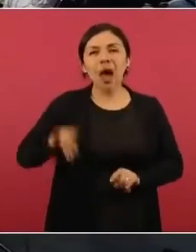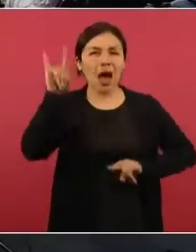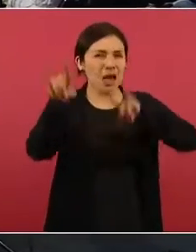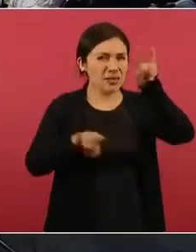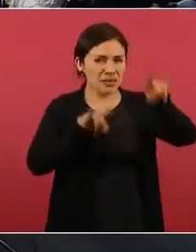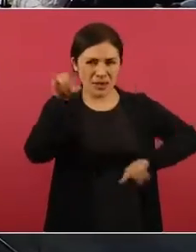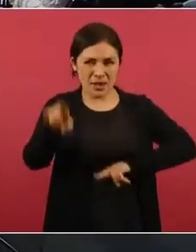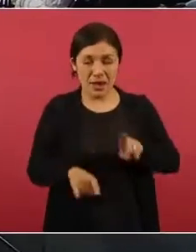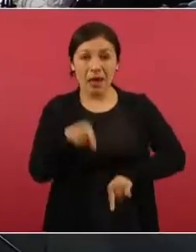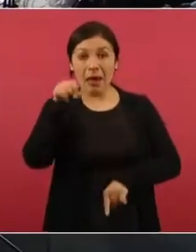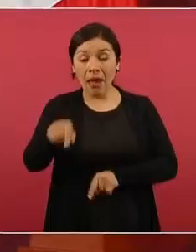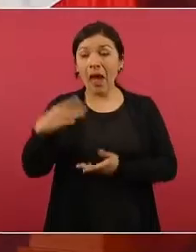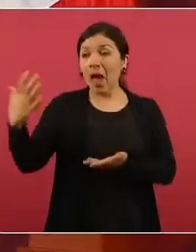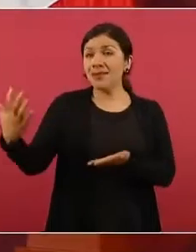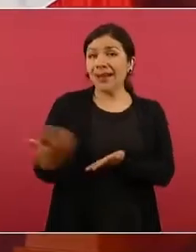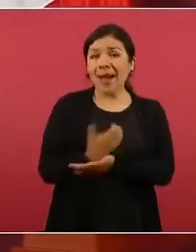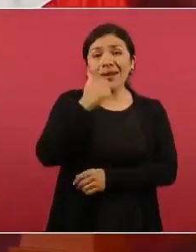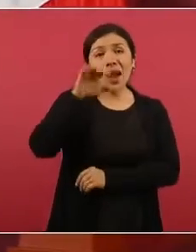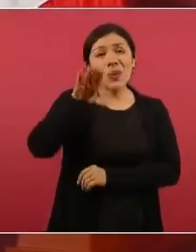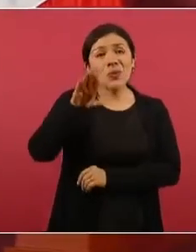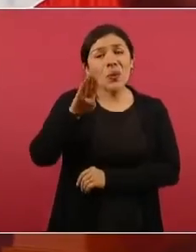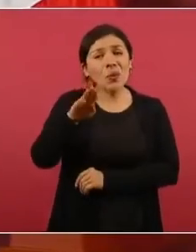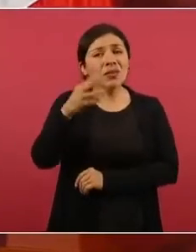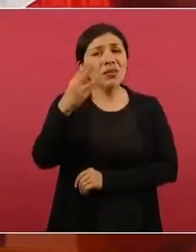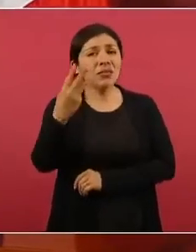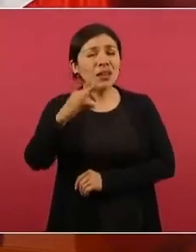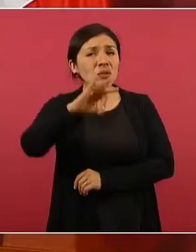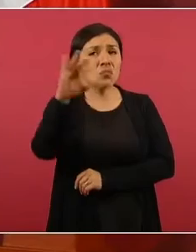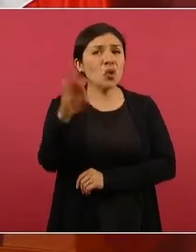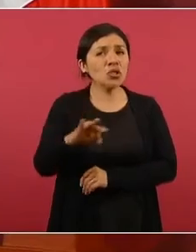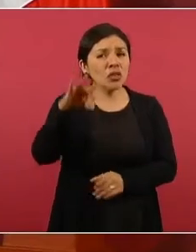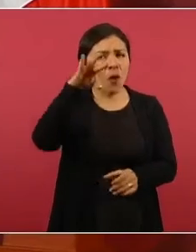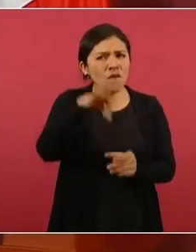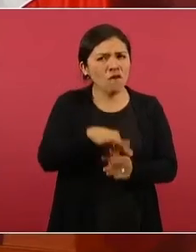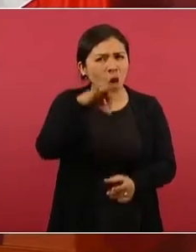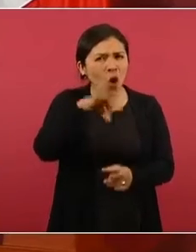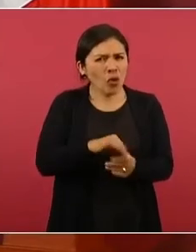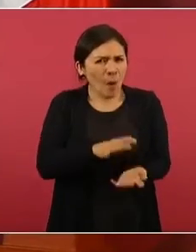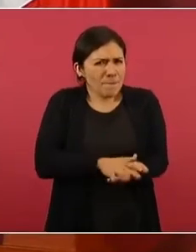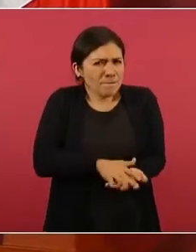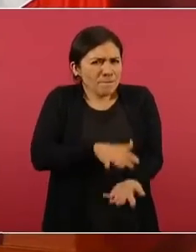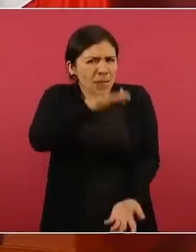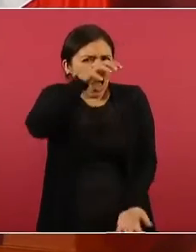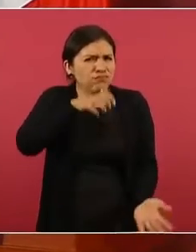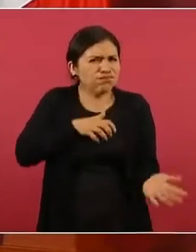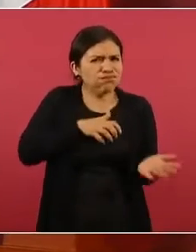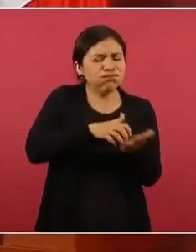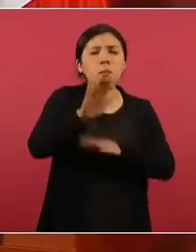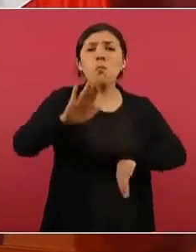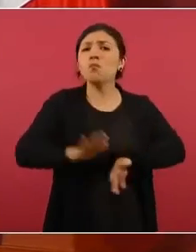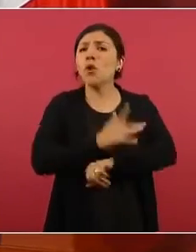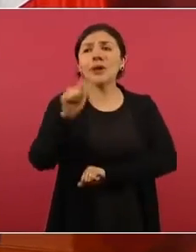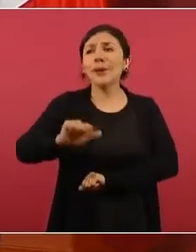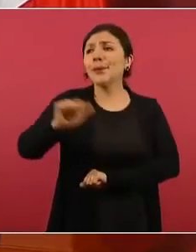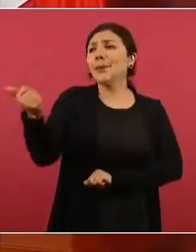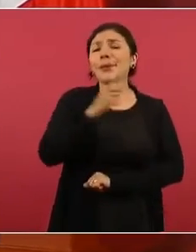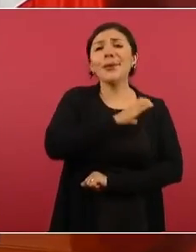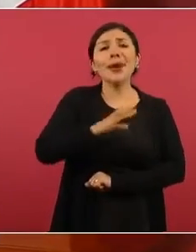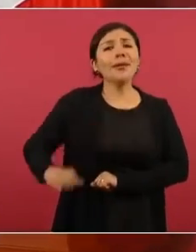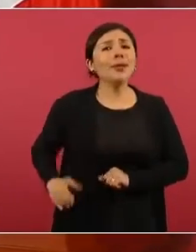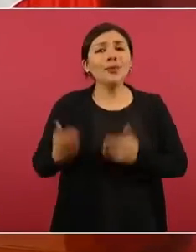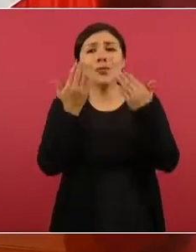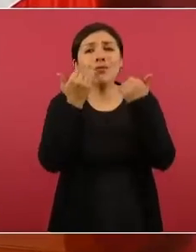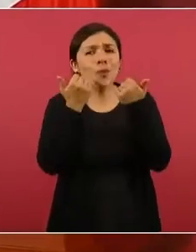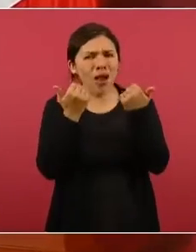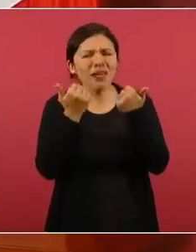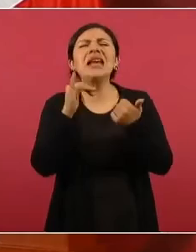obtuvo el 93% de los votos, porque no hubo otro candidato, o sí hubo